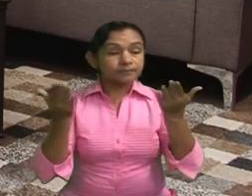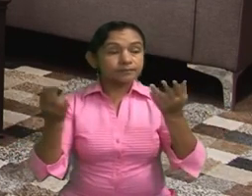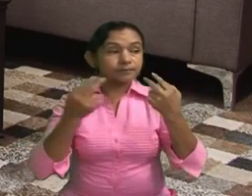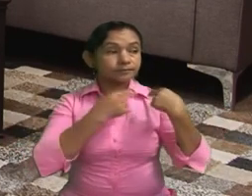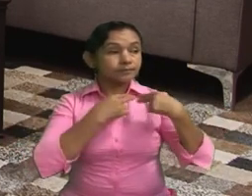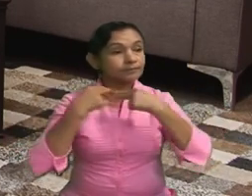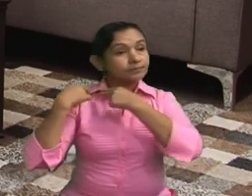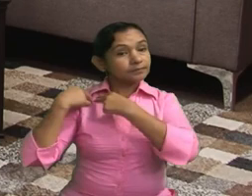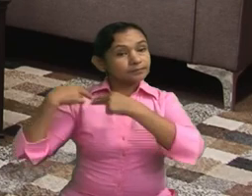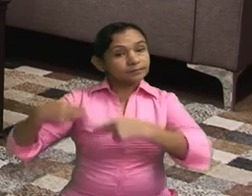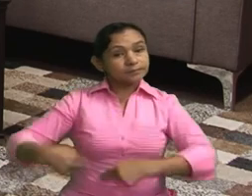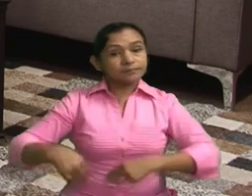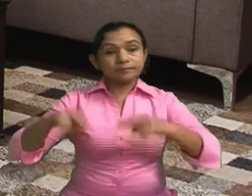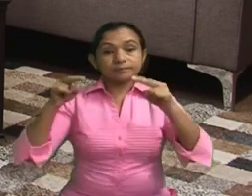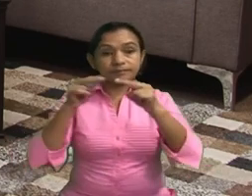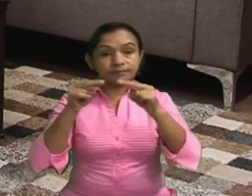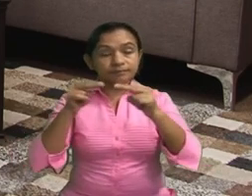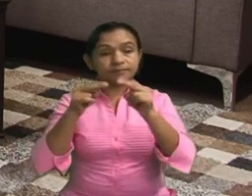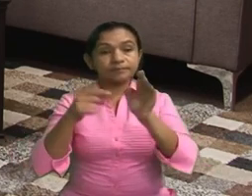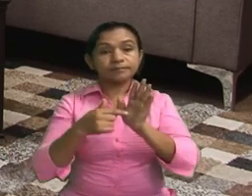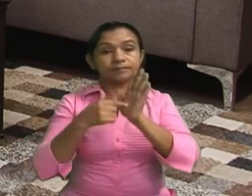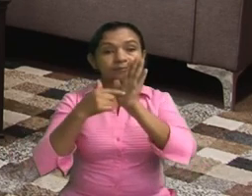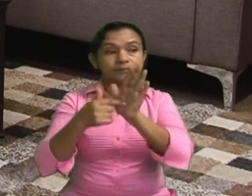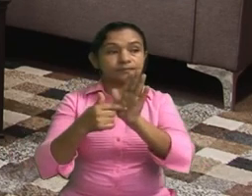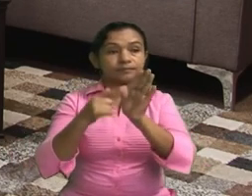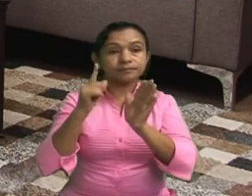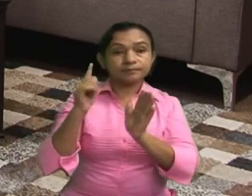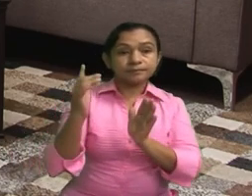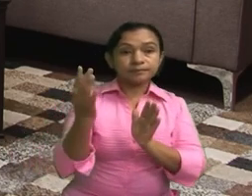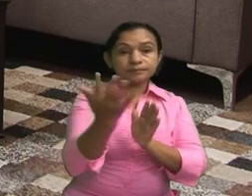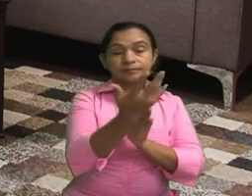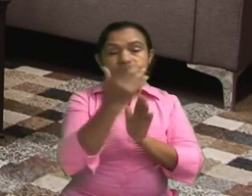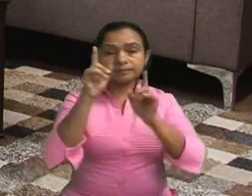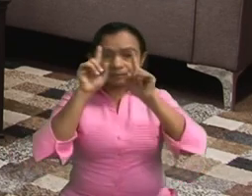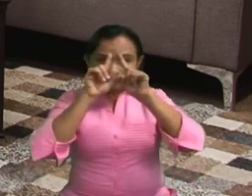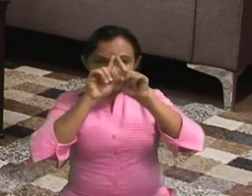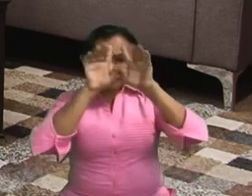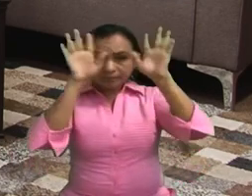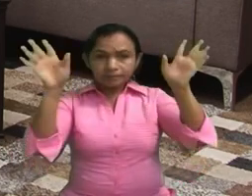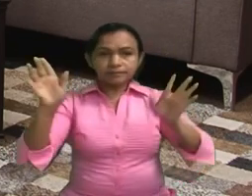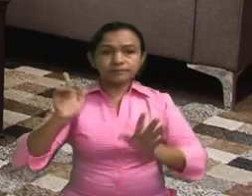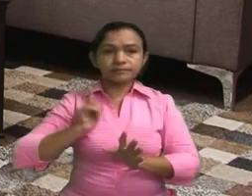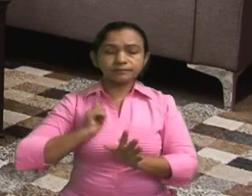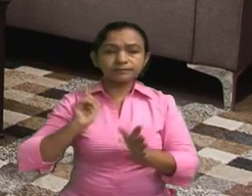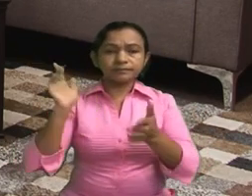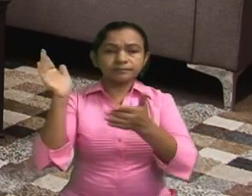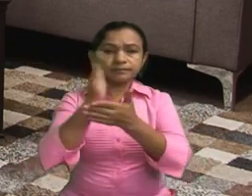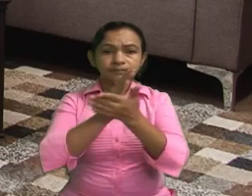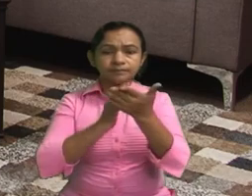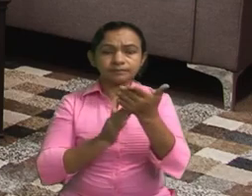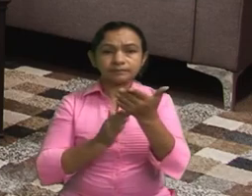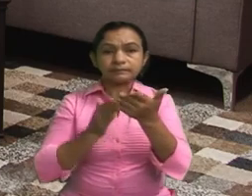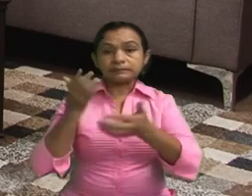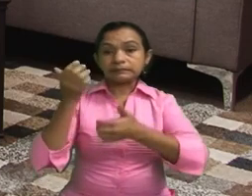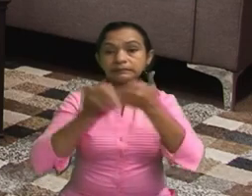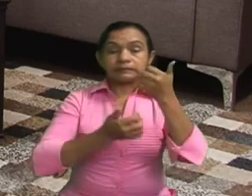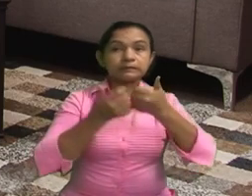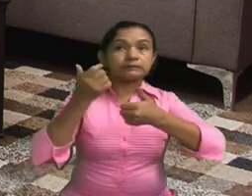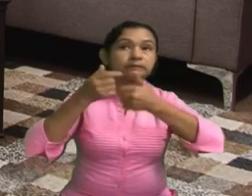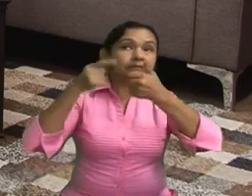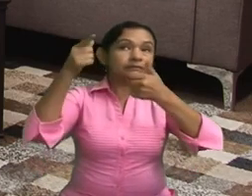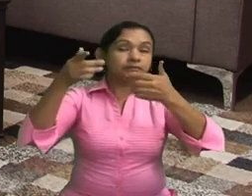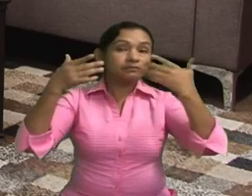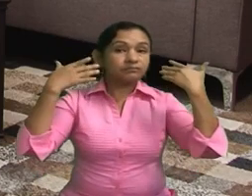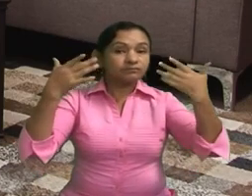humanos. Por ejemplo, nosotros estamos claros que existen algunas amenazas climáticas a